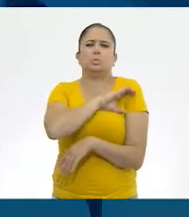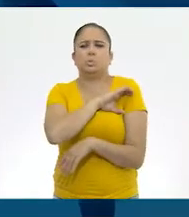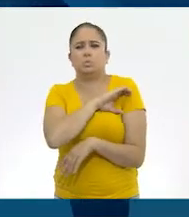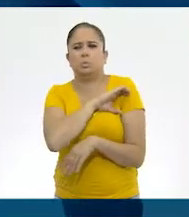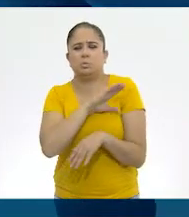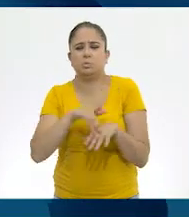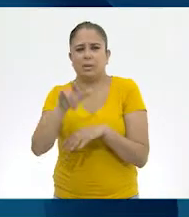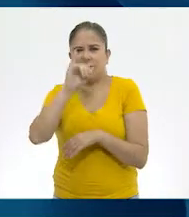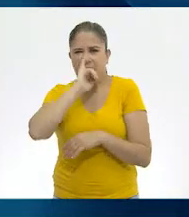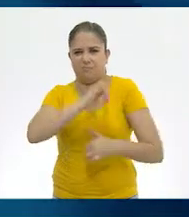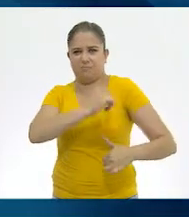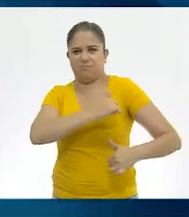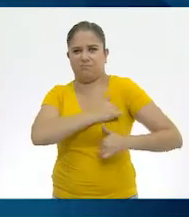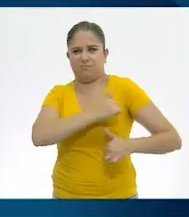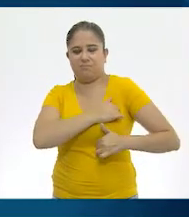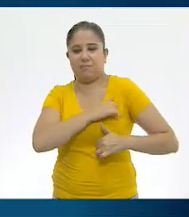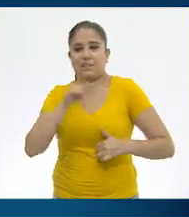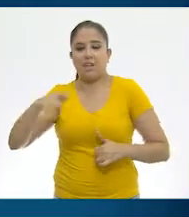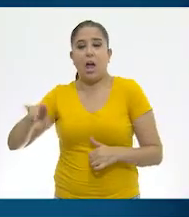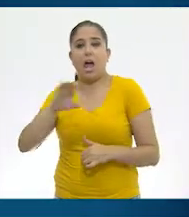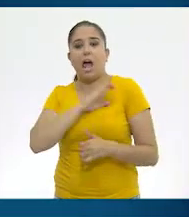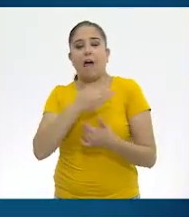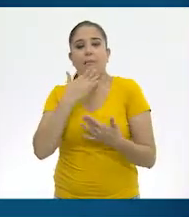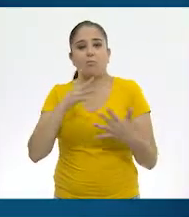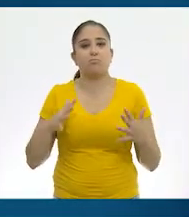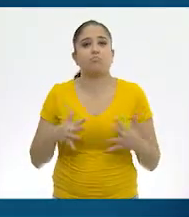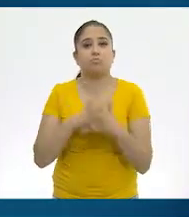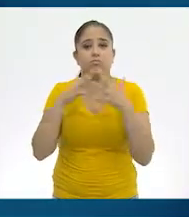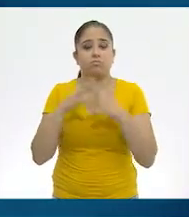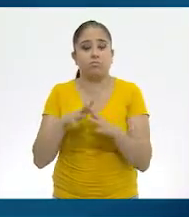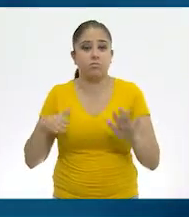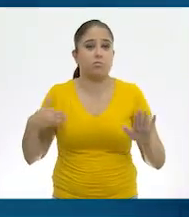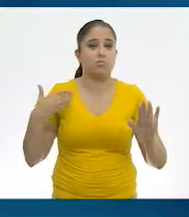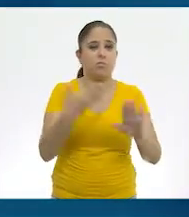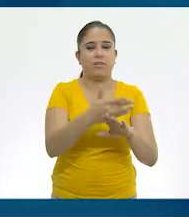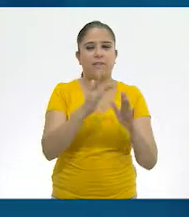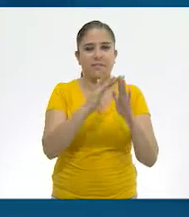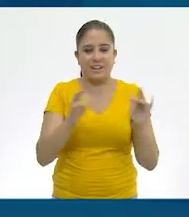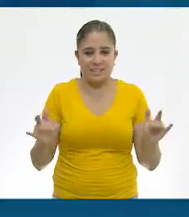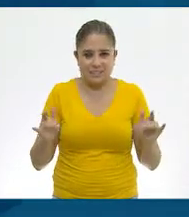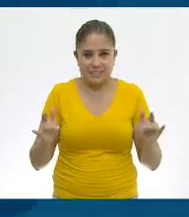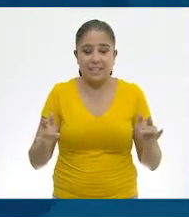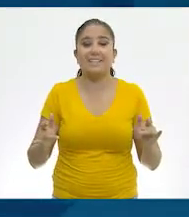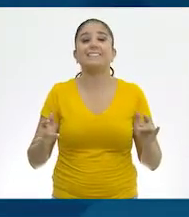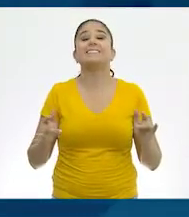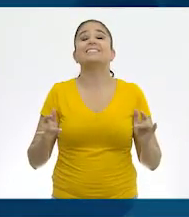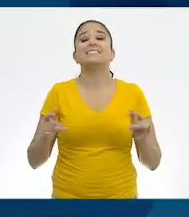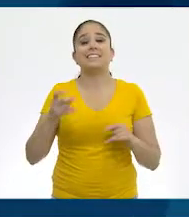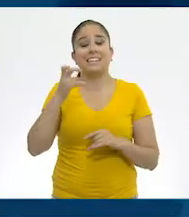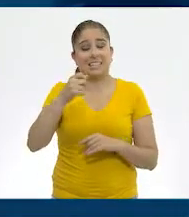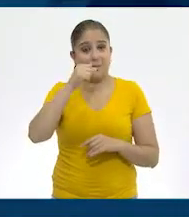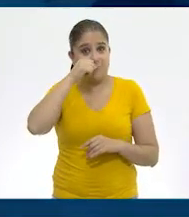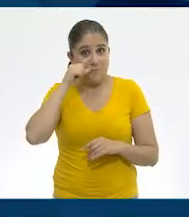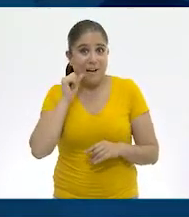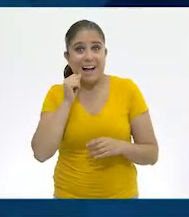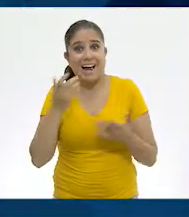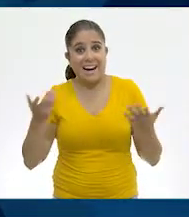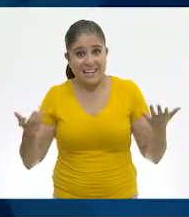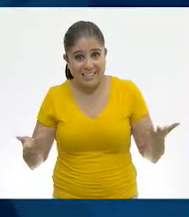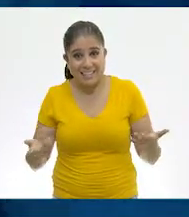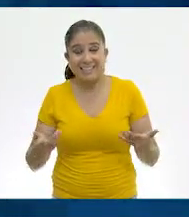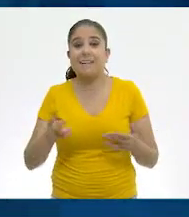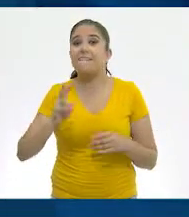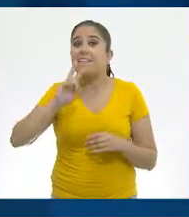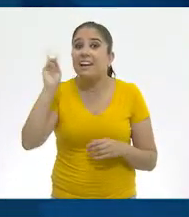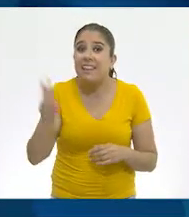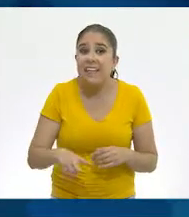como jefe del ejército liberal en contra de la intervención francesa. Quería saber quién había ganado. Ah, pues Benito Juárez. ¿Y de